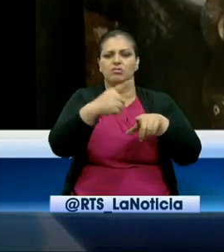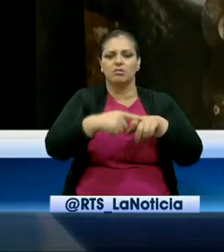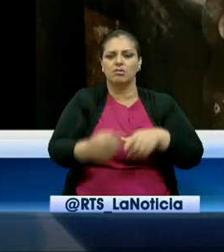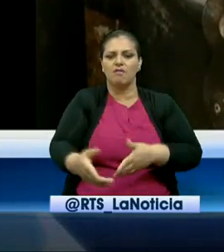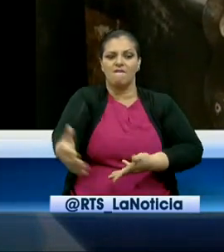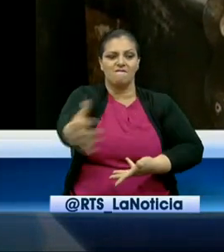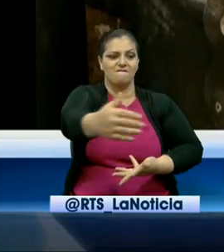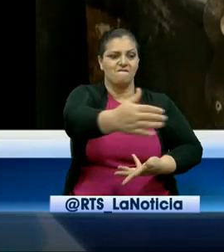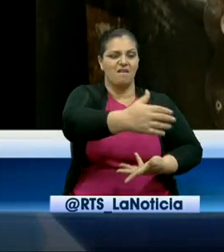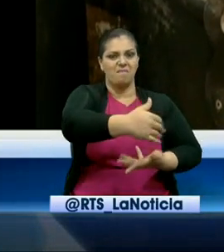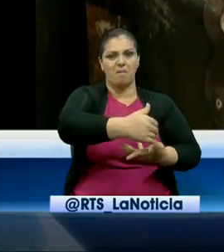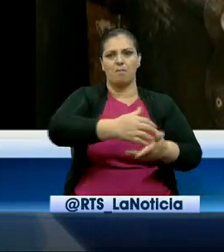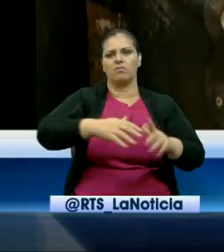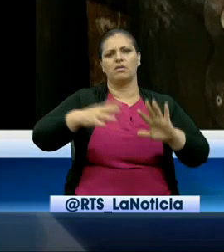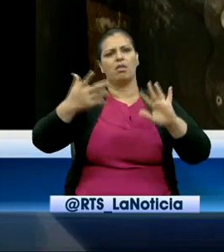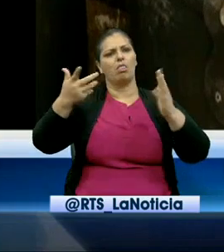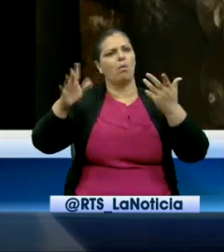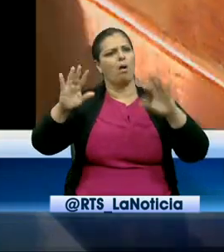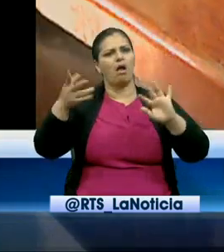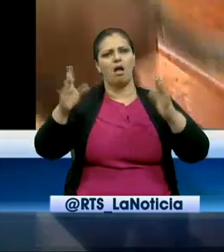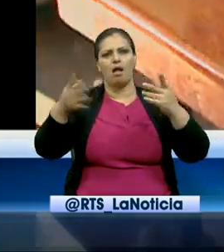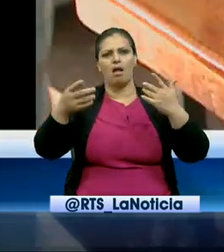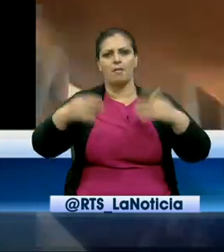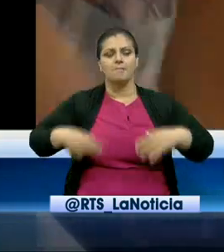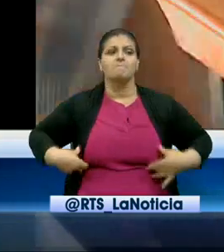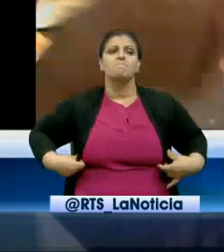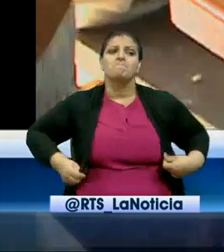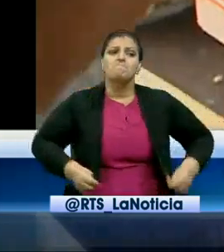cambio ya se cambió, ahora es lo más fácil es comprar